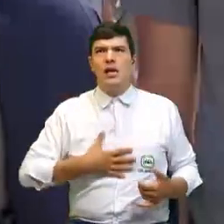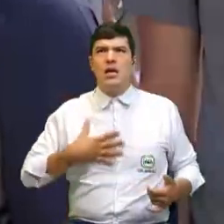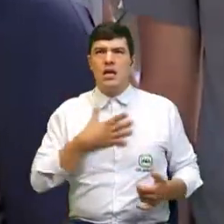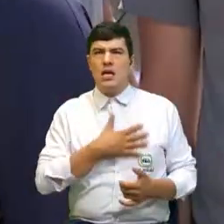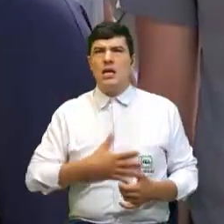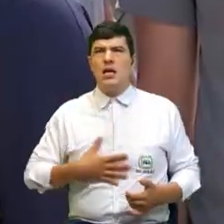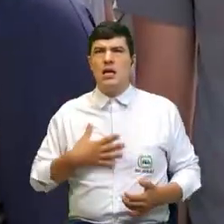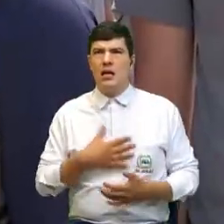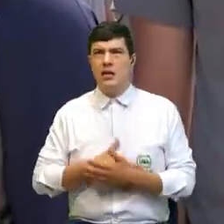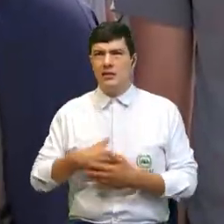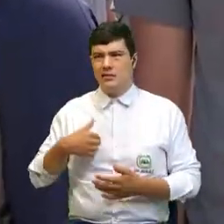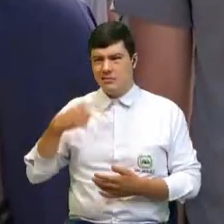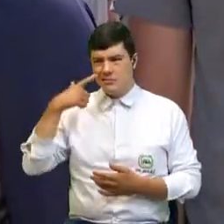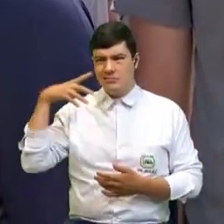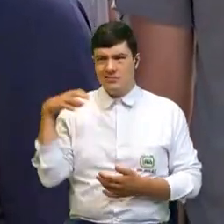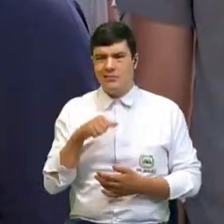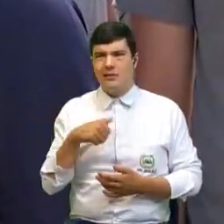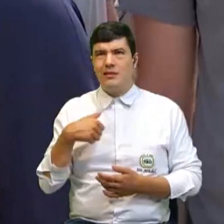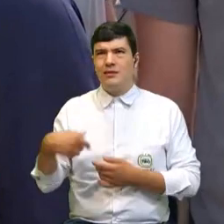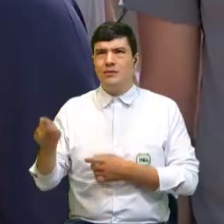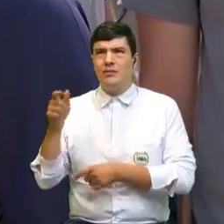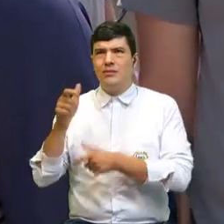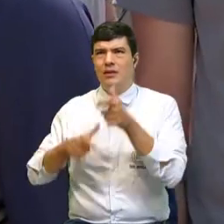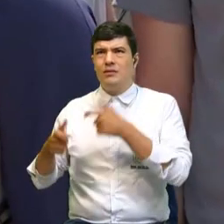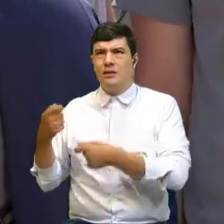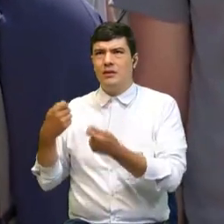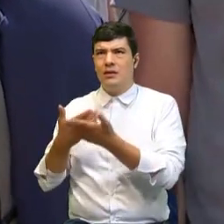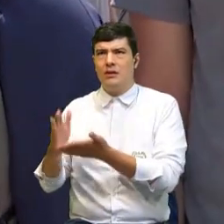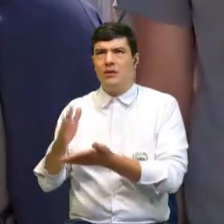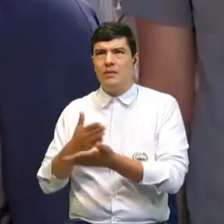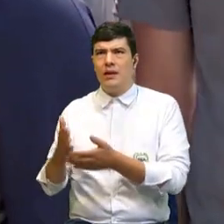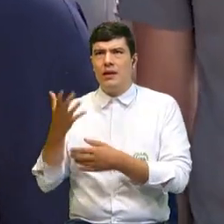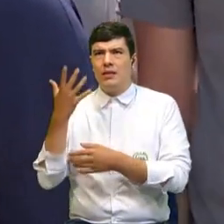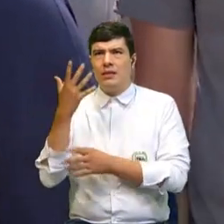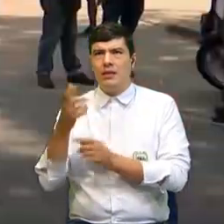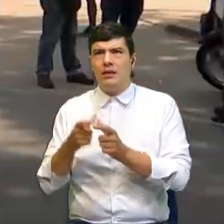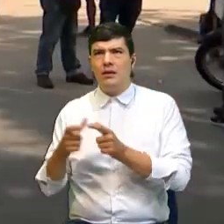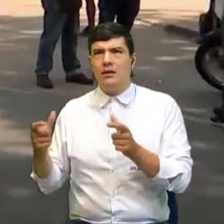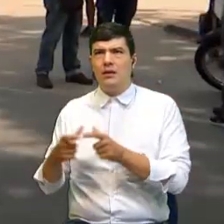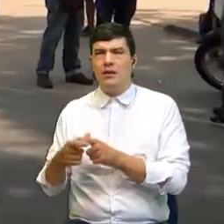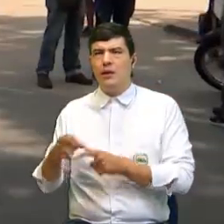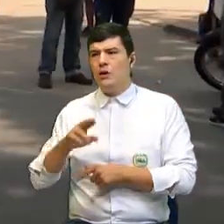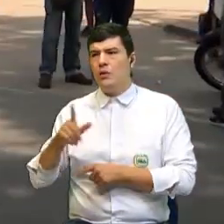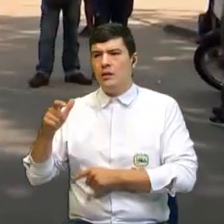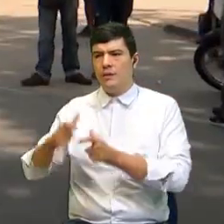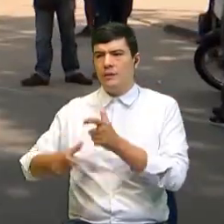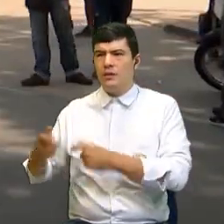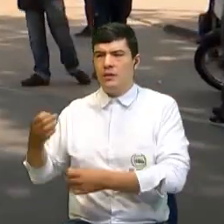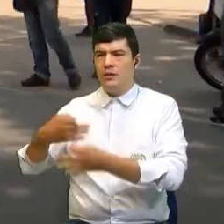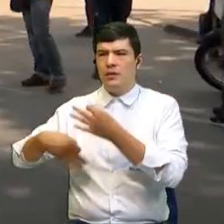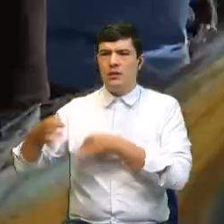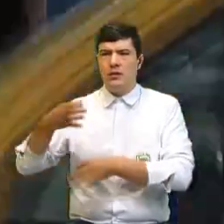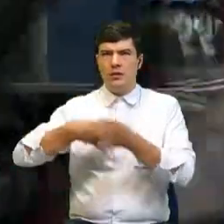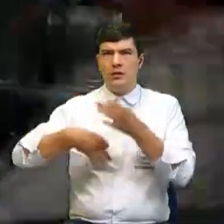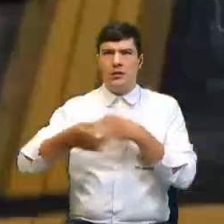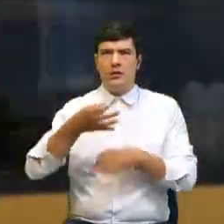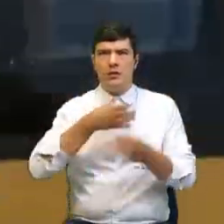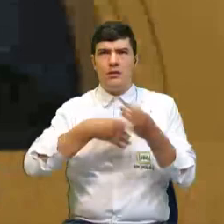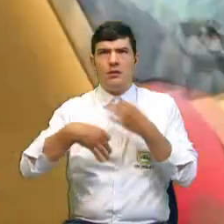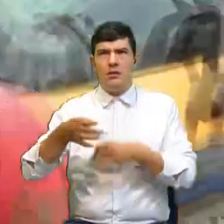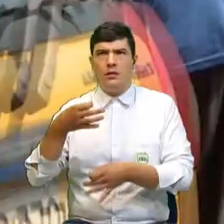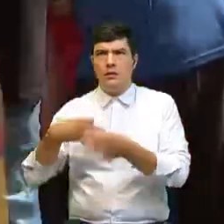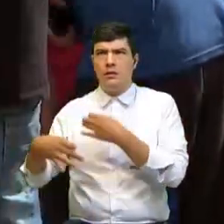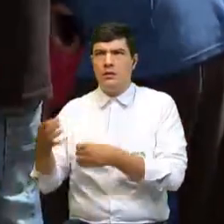afición a cuenta que viene gente acá compran 5 boletas se salen y vuelve y se mete el otro y se intercambian hermanos y son una cantidad